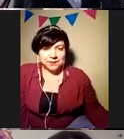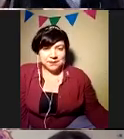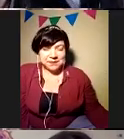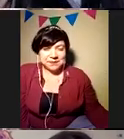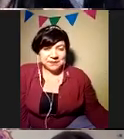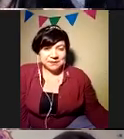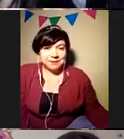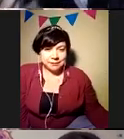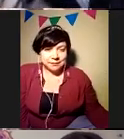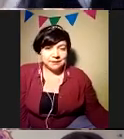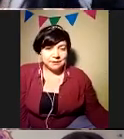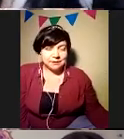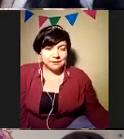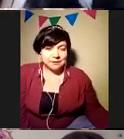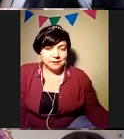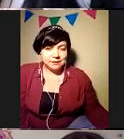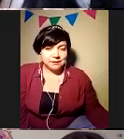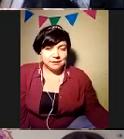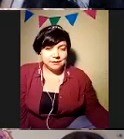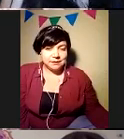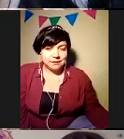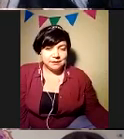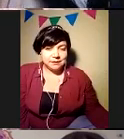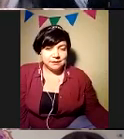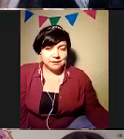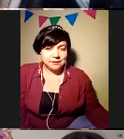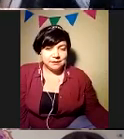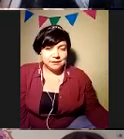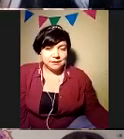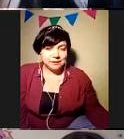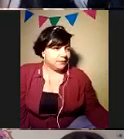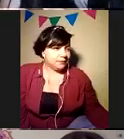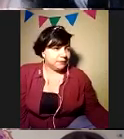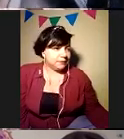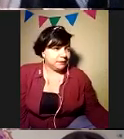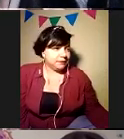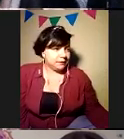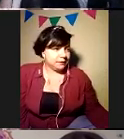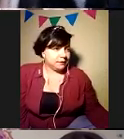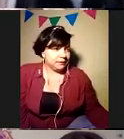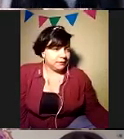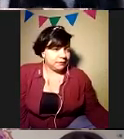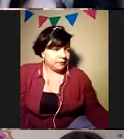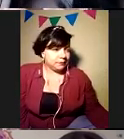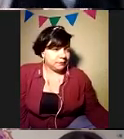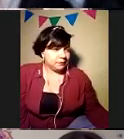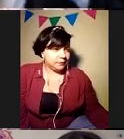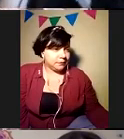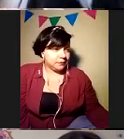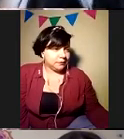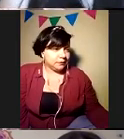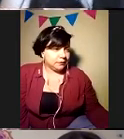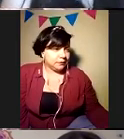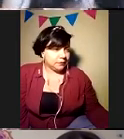de animación lectora, herramientas de redes sociales para emprender, está el Club Peque Artistas, este 23 de octubre tenemos una